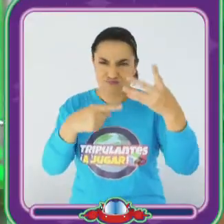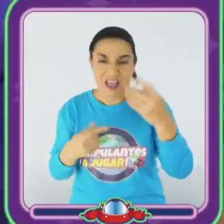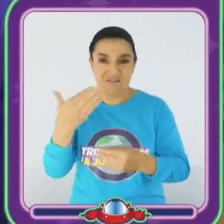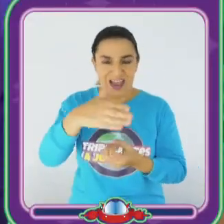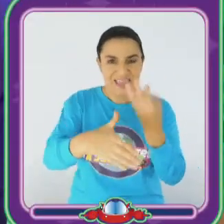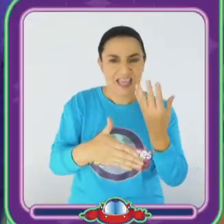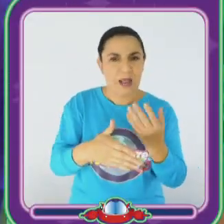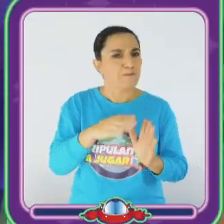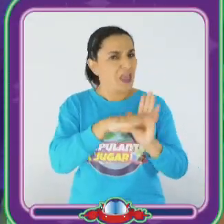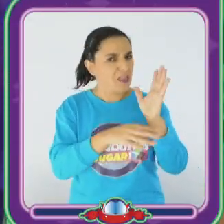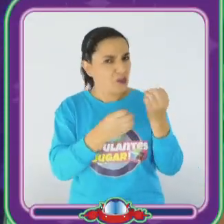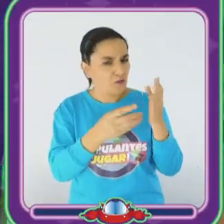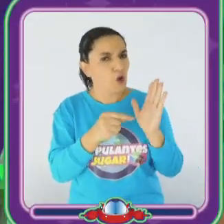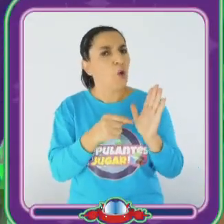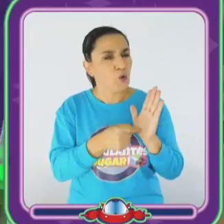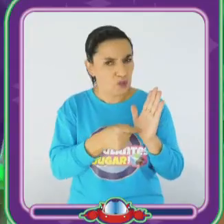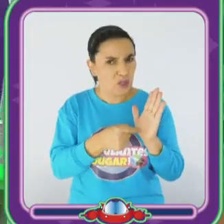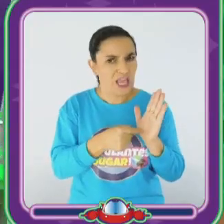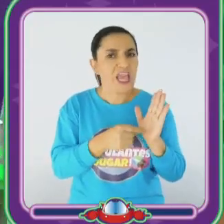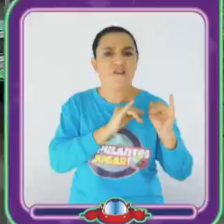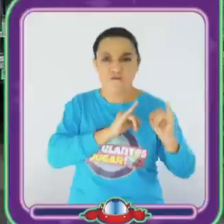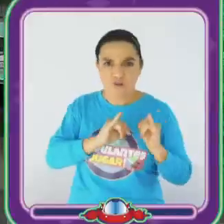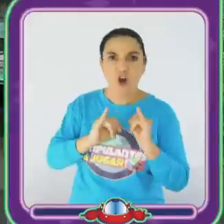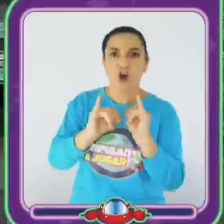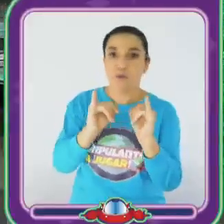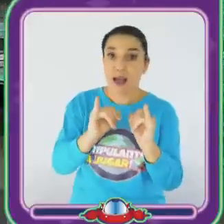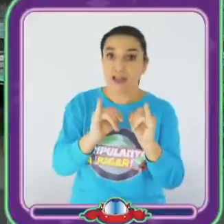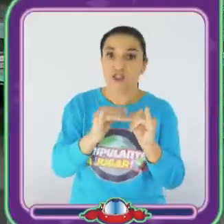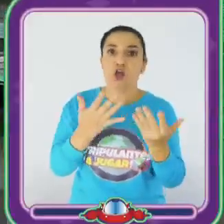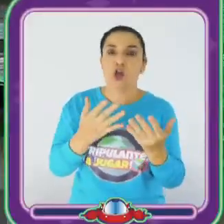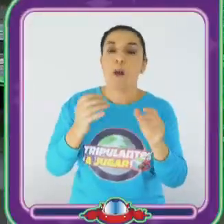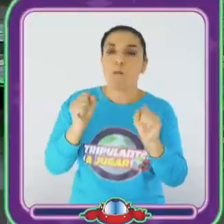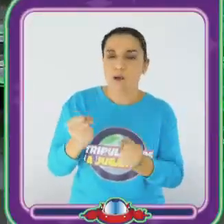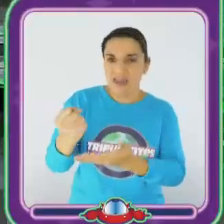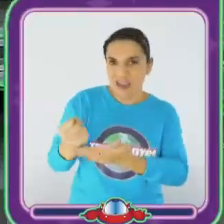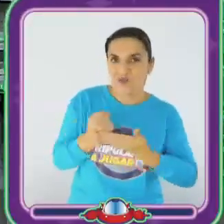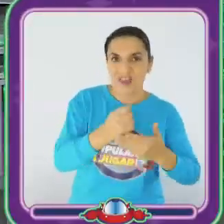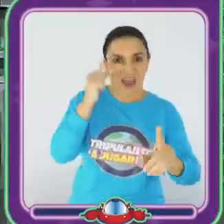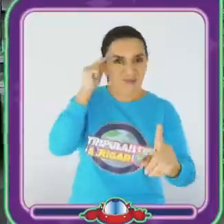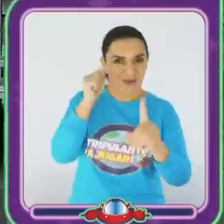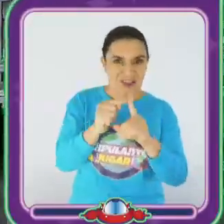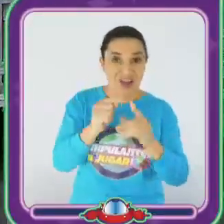Bueno, Eduviluno. Yo creo que Eduviluno puede tener una información, un dato que nos puede